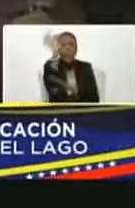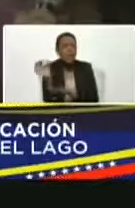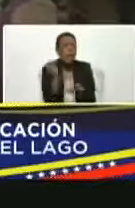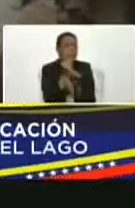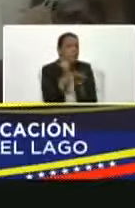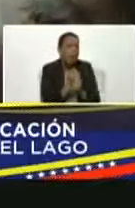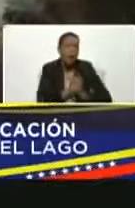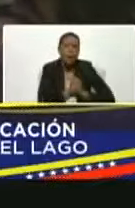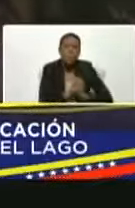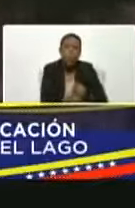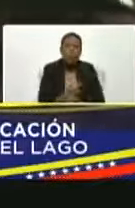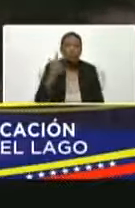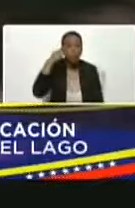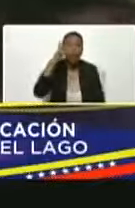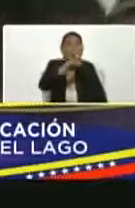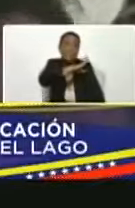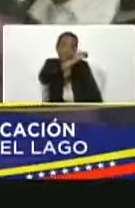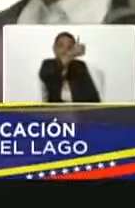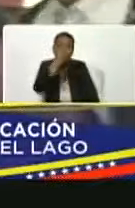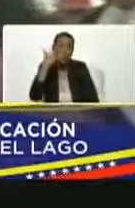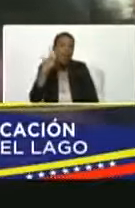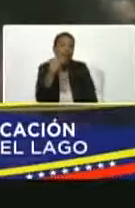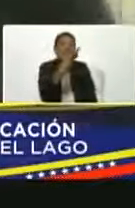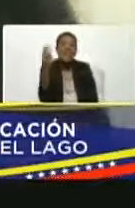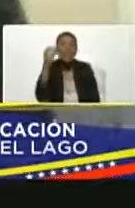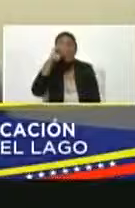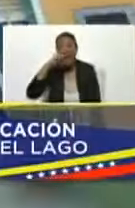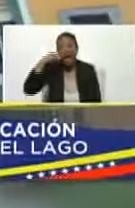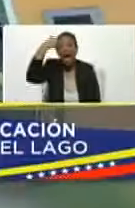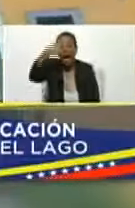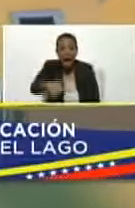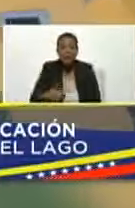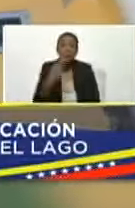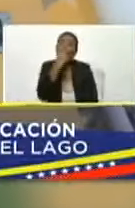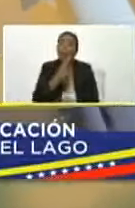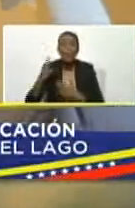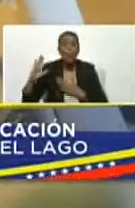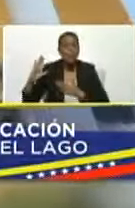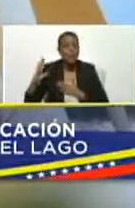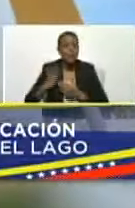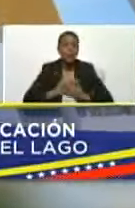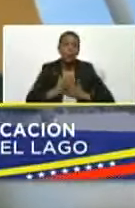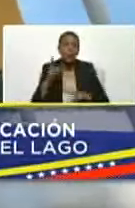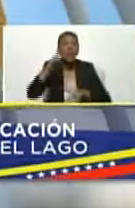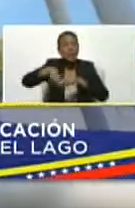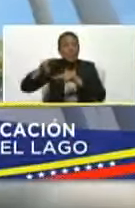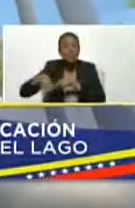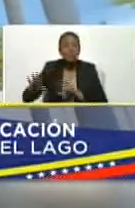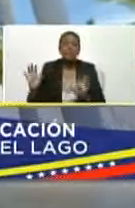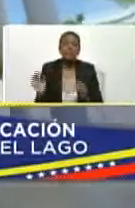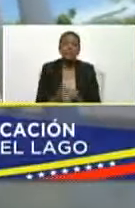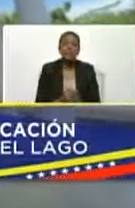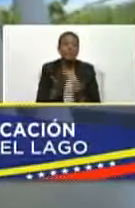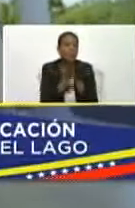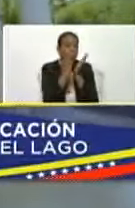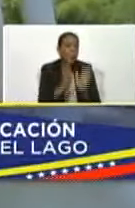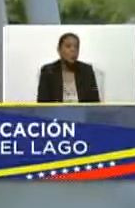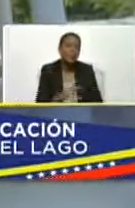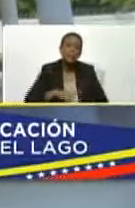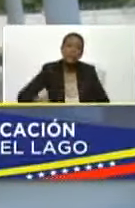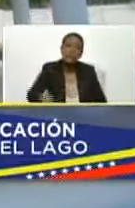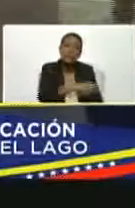con amor Y bueno ya vio a la directora que estuvo 30 años acá y está con ese compromiso con estos compañeros y con estos niños